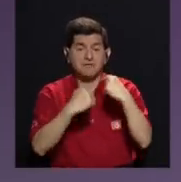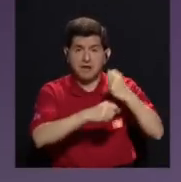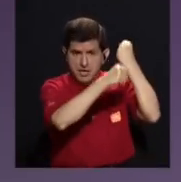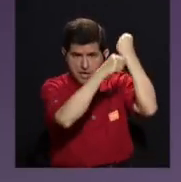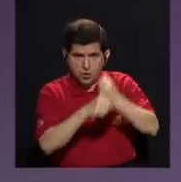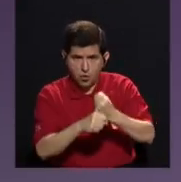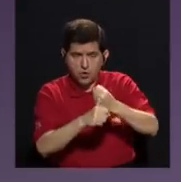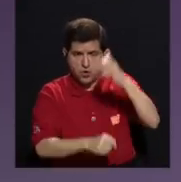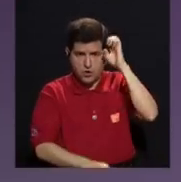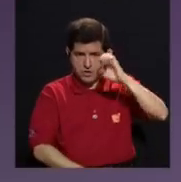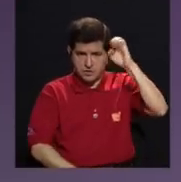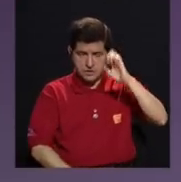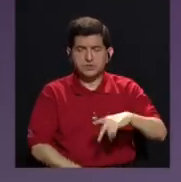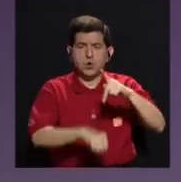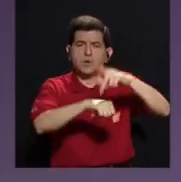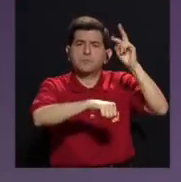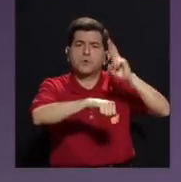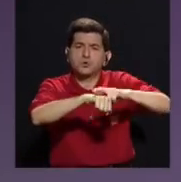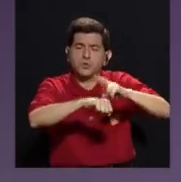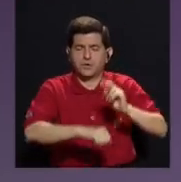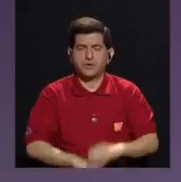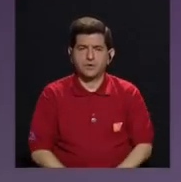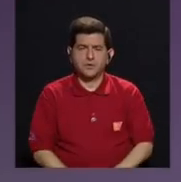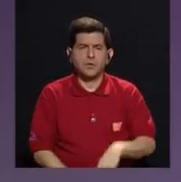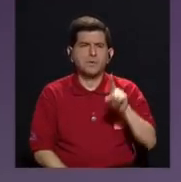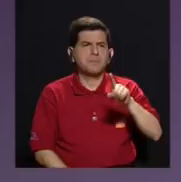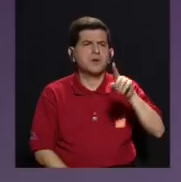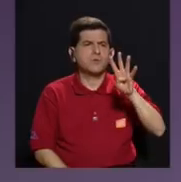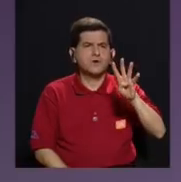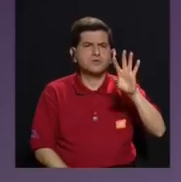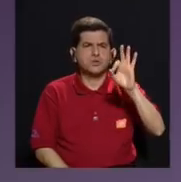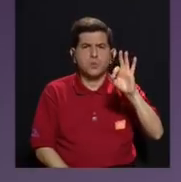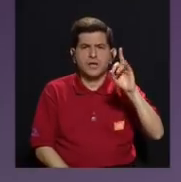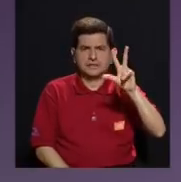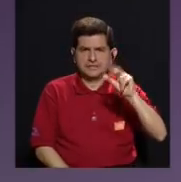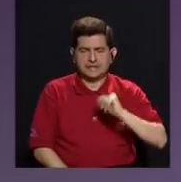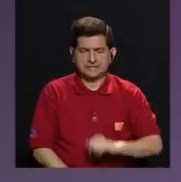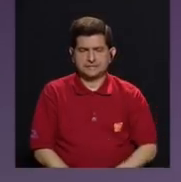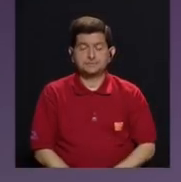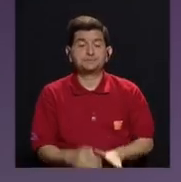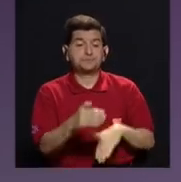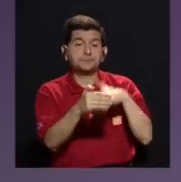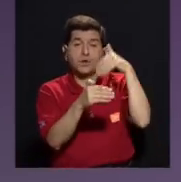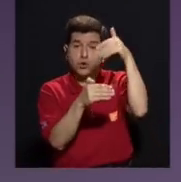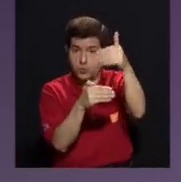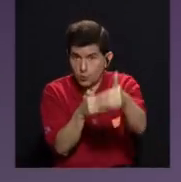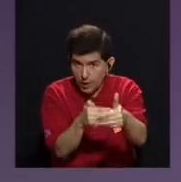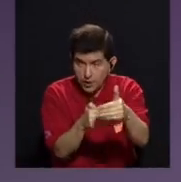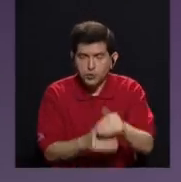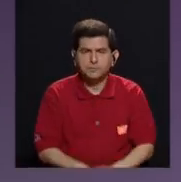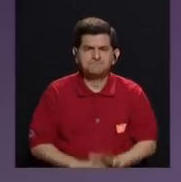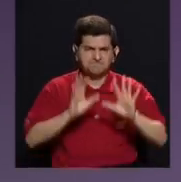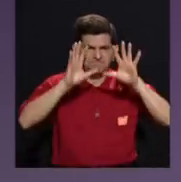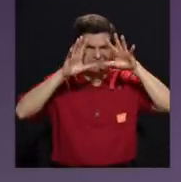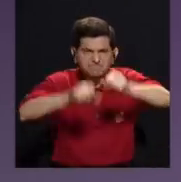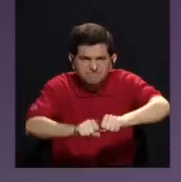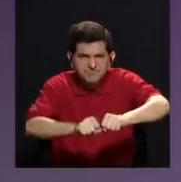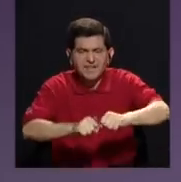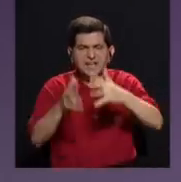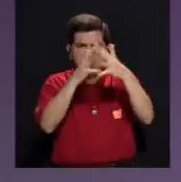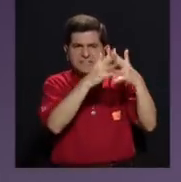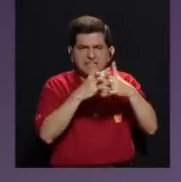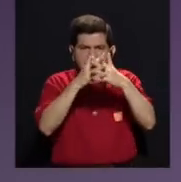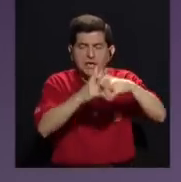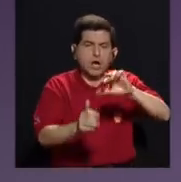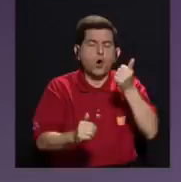europea en puerto rico en el mil 493 y luego con la invasión estadounidense pues